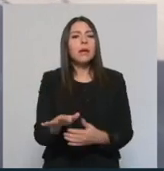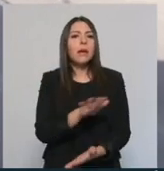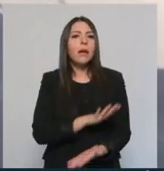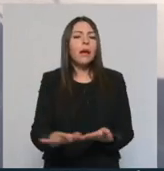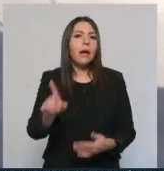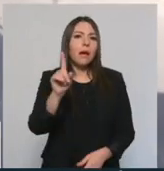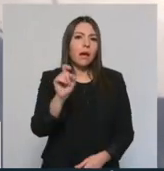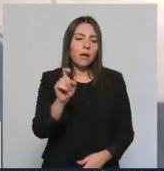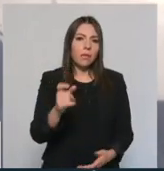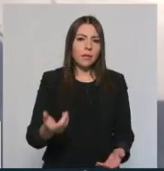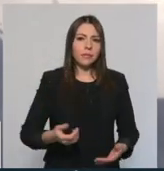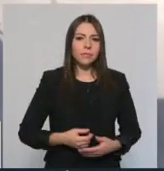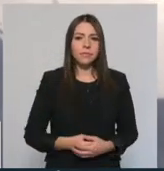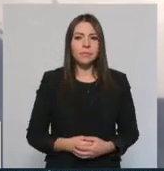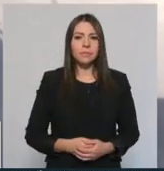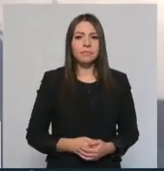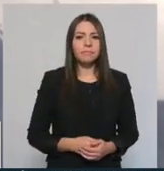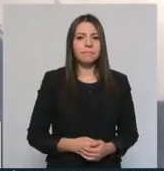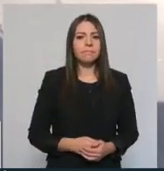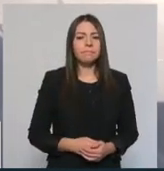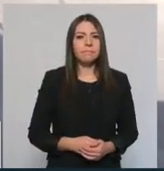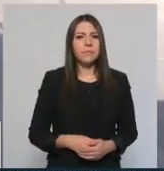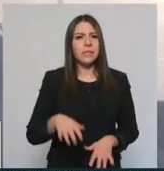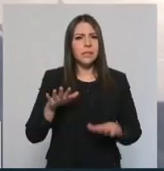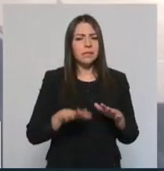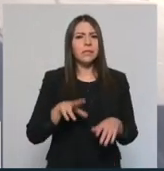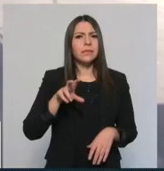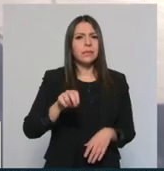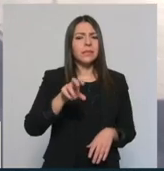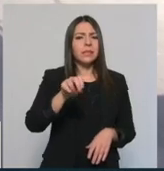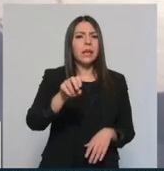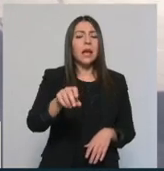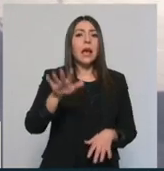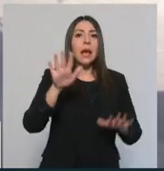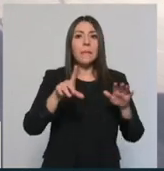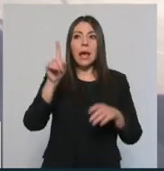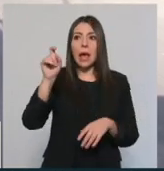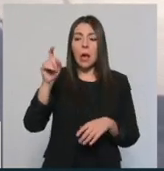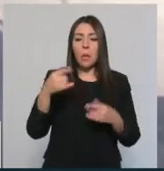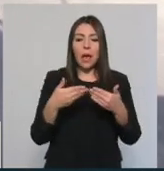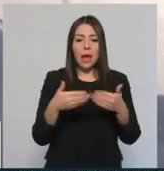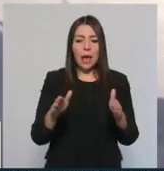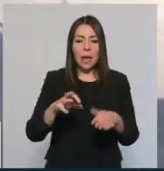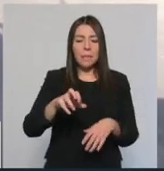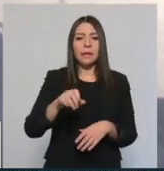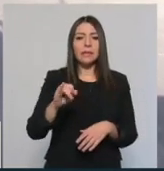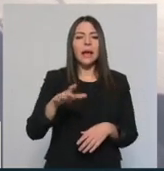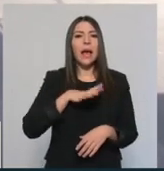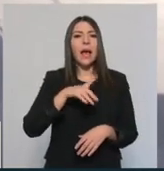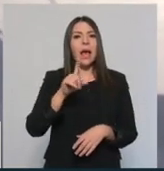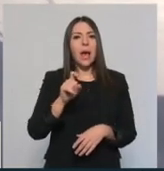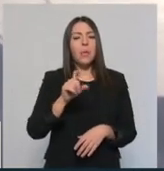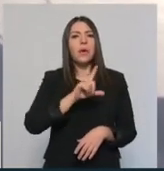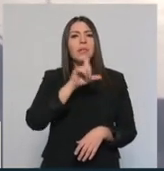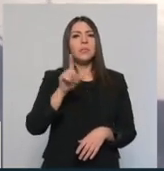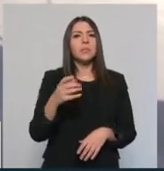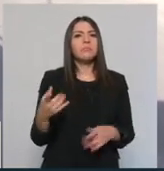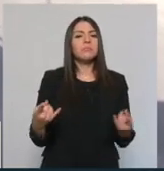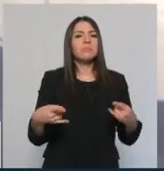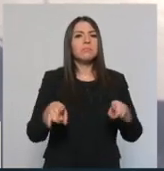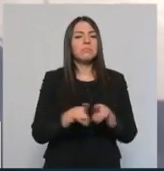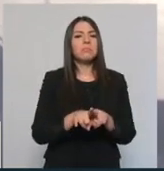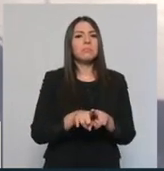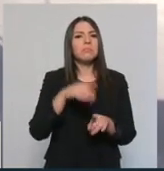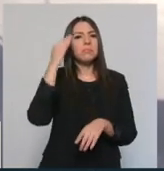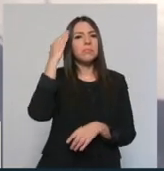tenemos recortes, nos mandan agua un día, le quitan 2 hasta 3 semanas. Entonces, supone